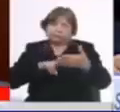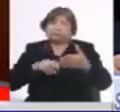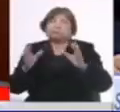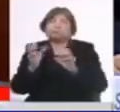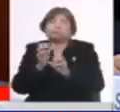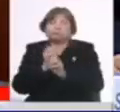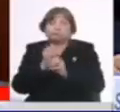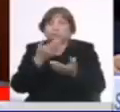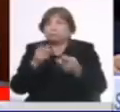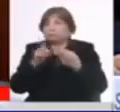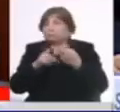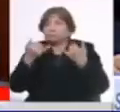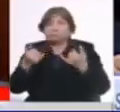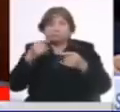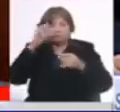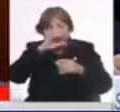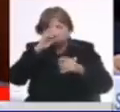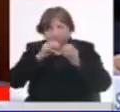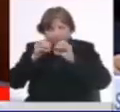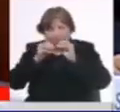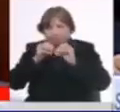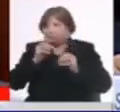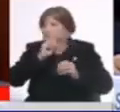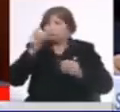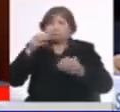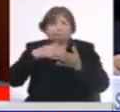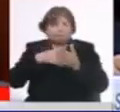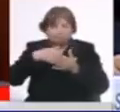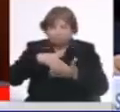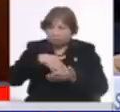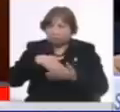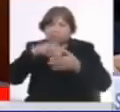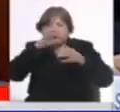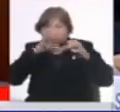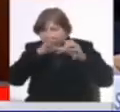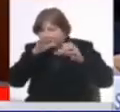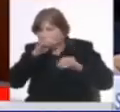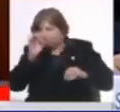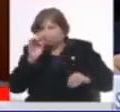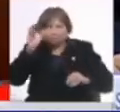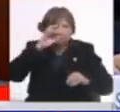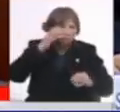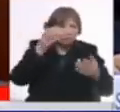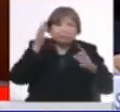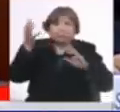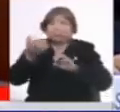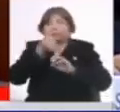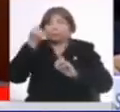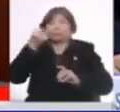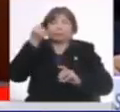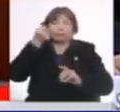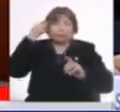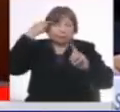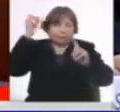concluye de que hasta la fecha continúa con las diligencias, no desmaya en su afán para poder lograr, ¿no?,